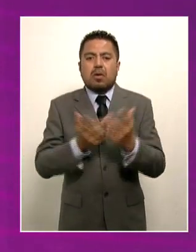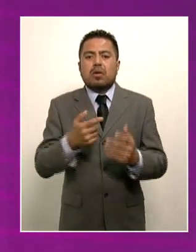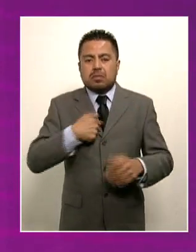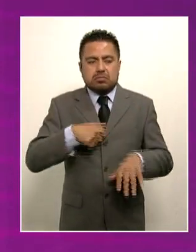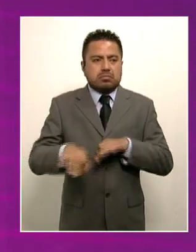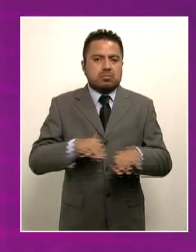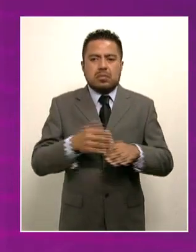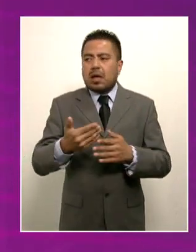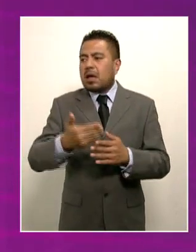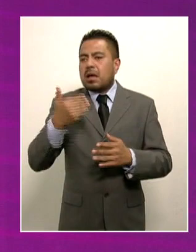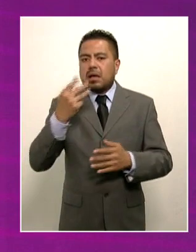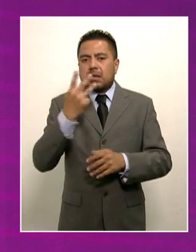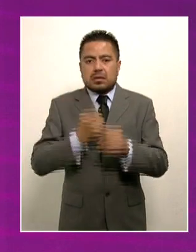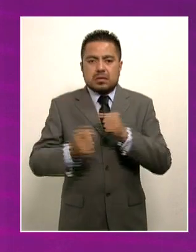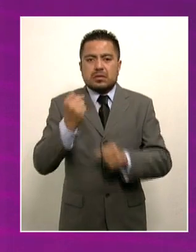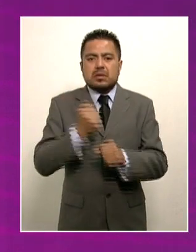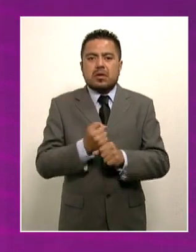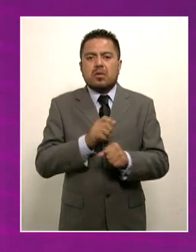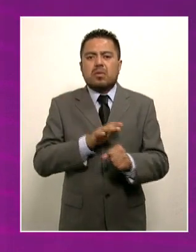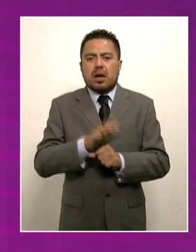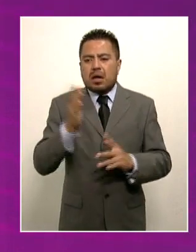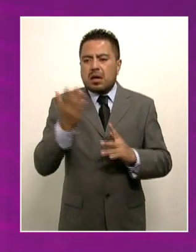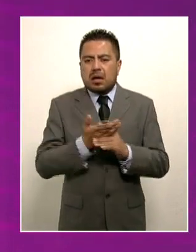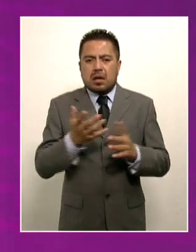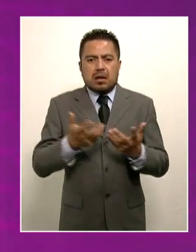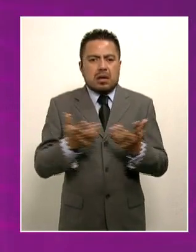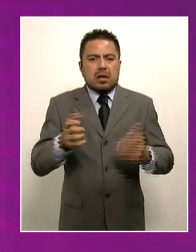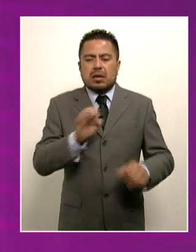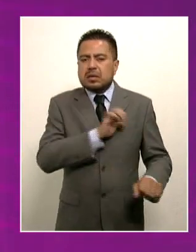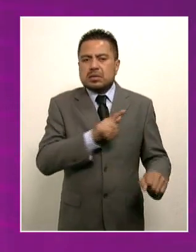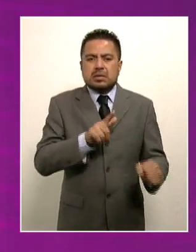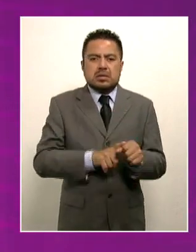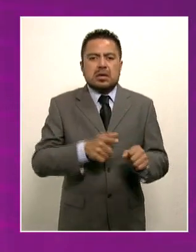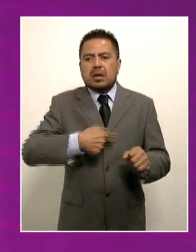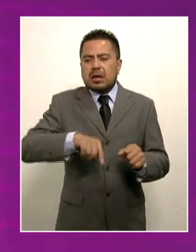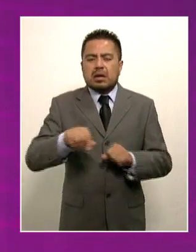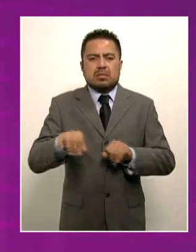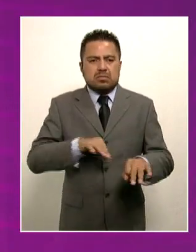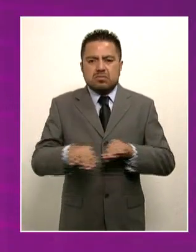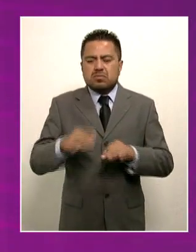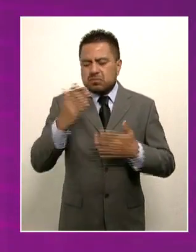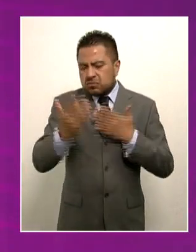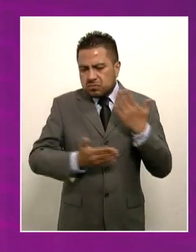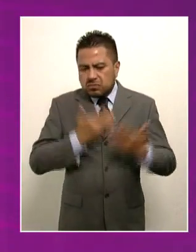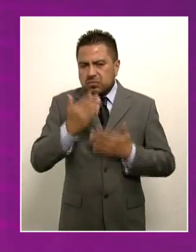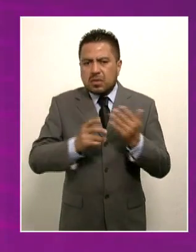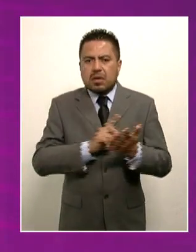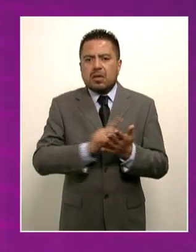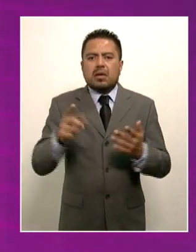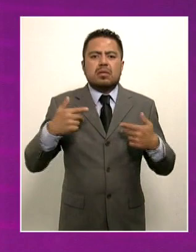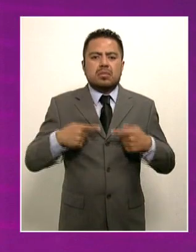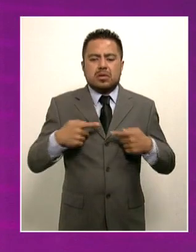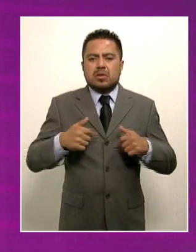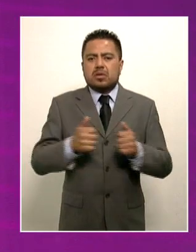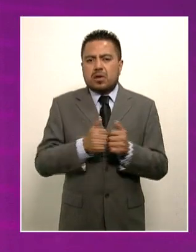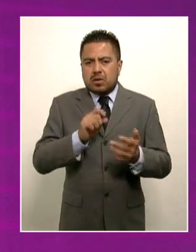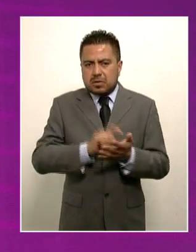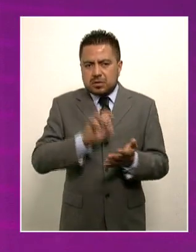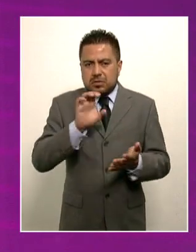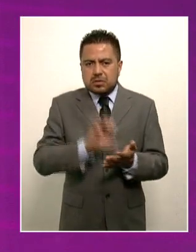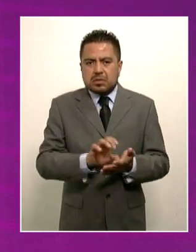desde hace 3 años en una división que específicamente se dedica a estudiar el tema de derechos de las personas con